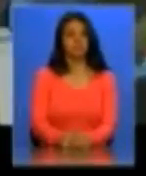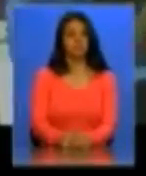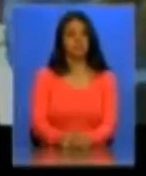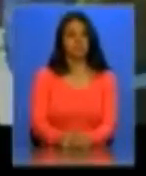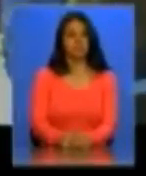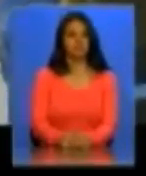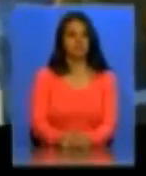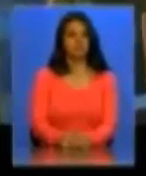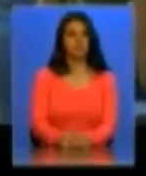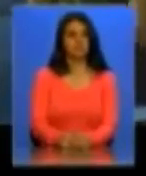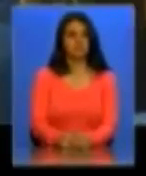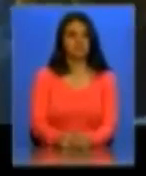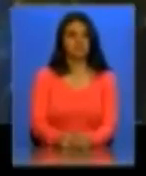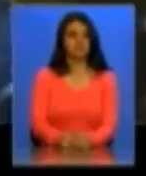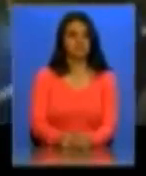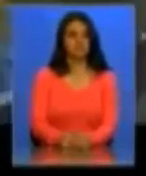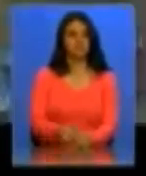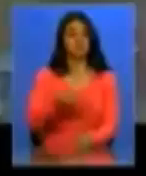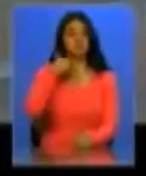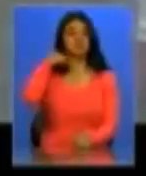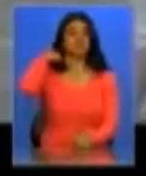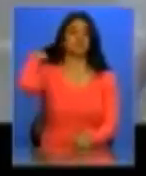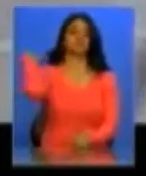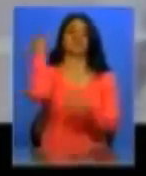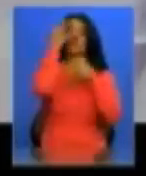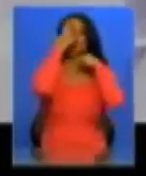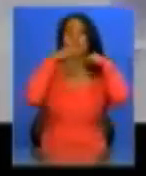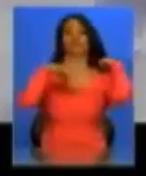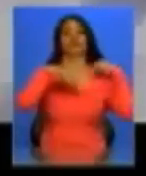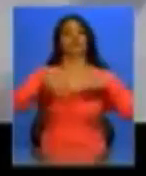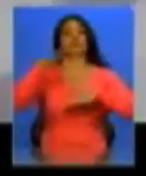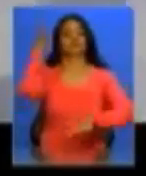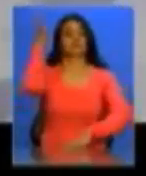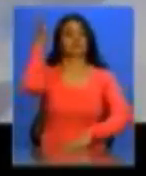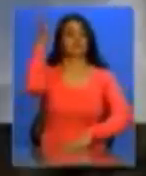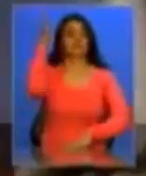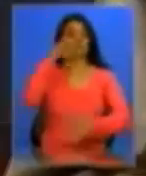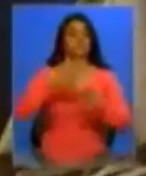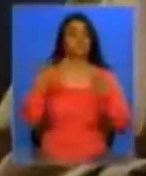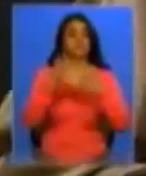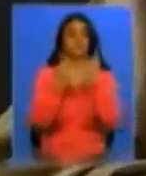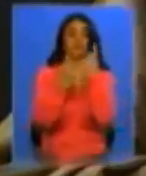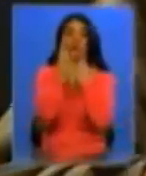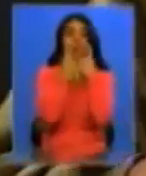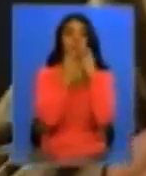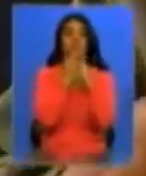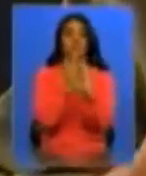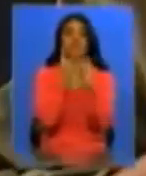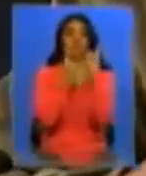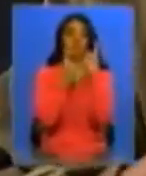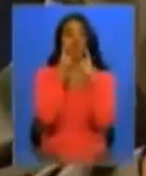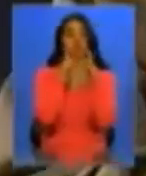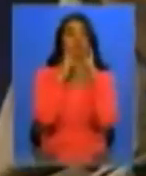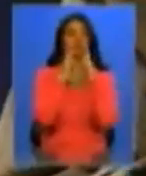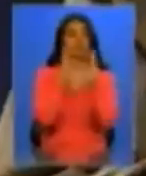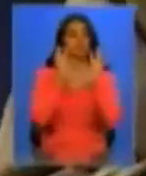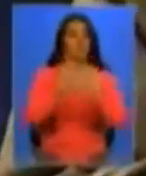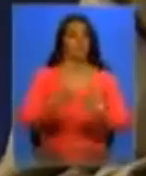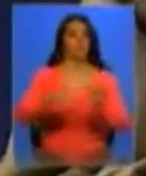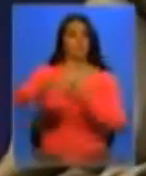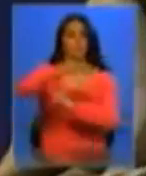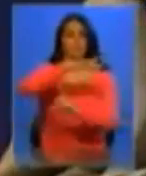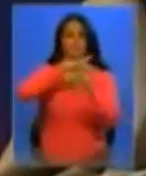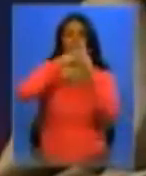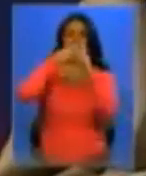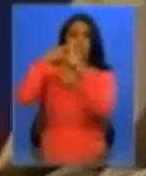Fue muy linda la actividad, la conferencia magistral, después hubo preguntas, respuestas, el ambiente que se veía, había una